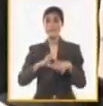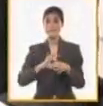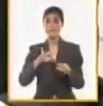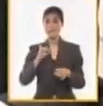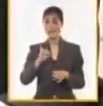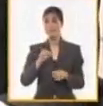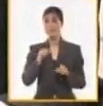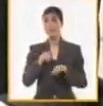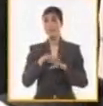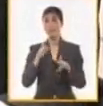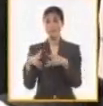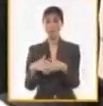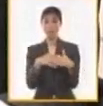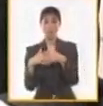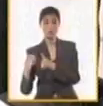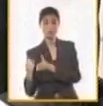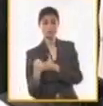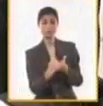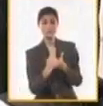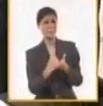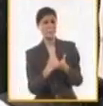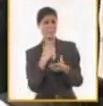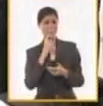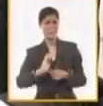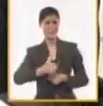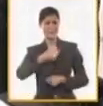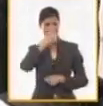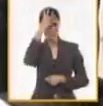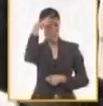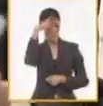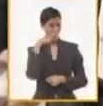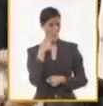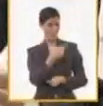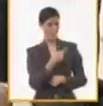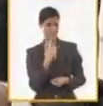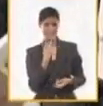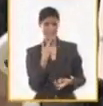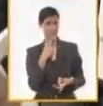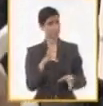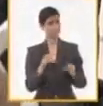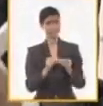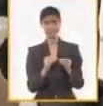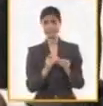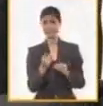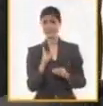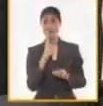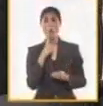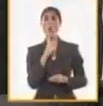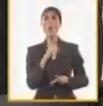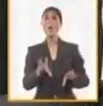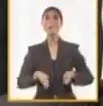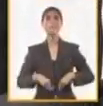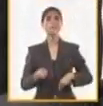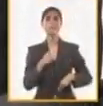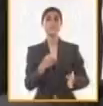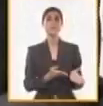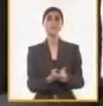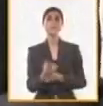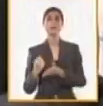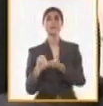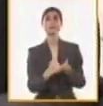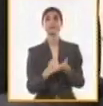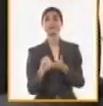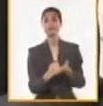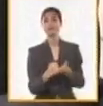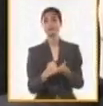la postura de su presidente Donald Trump es que no es una guerra suya y no está dispuesto a seguir financiando un conflicto bélico que tiene que